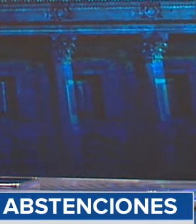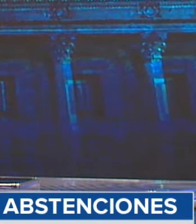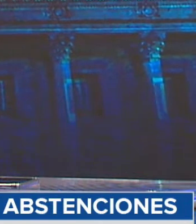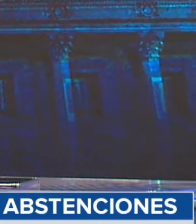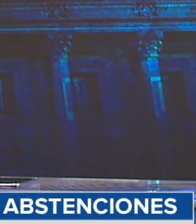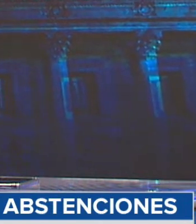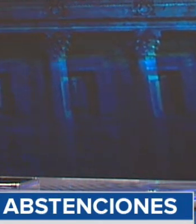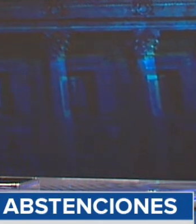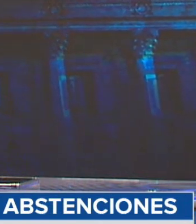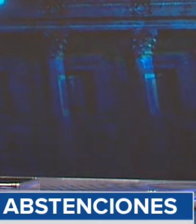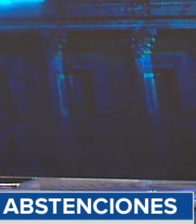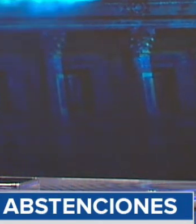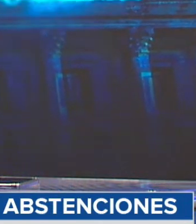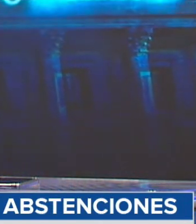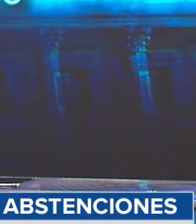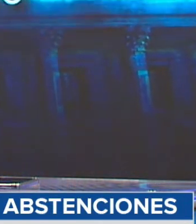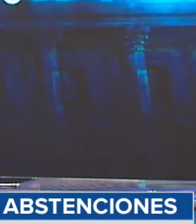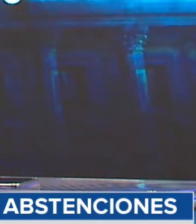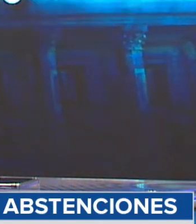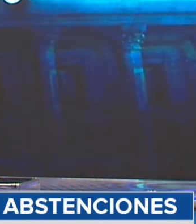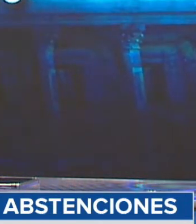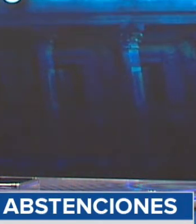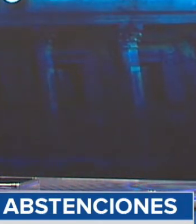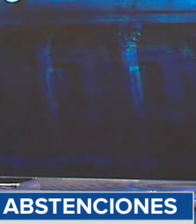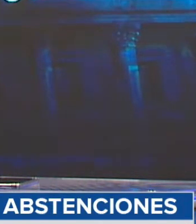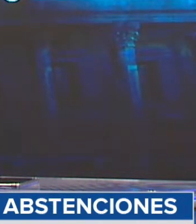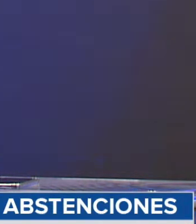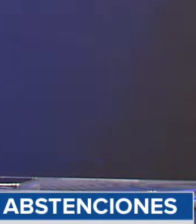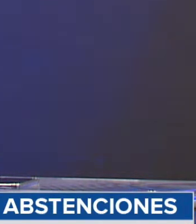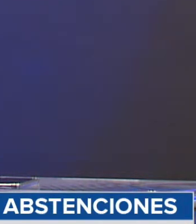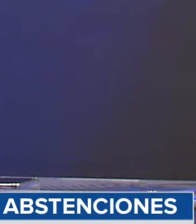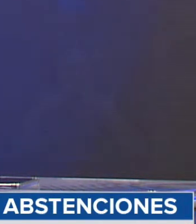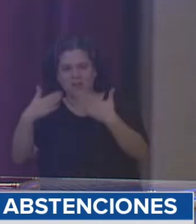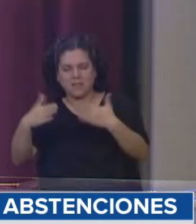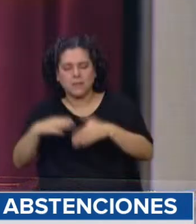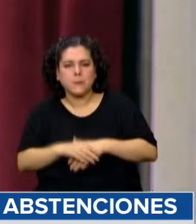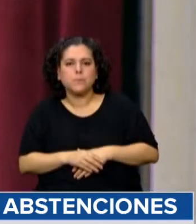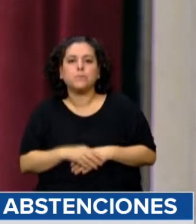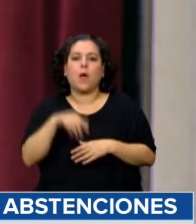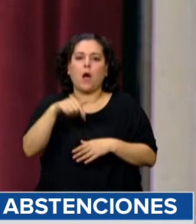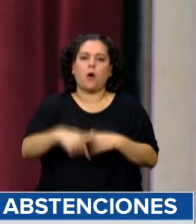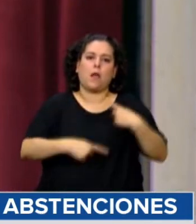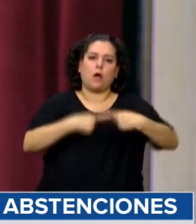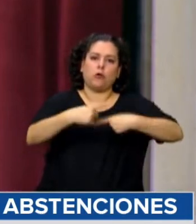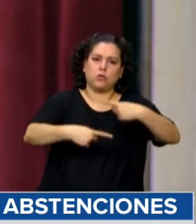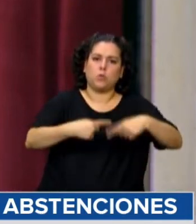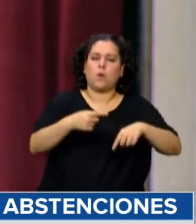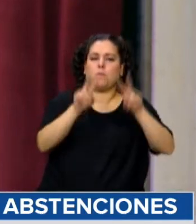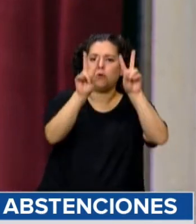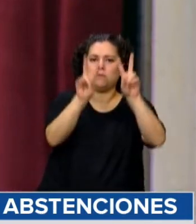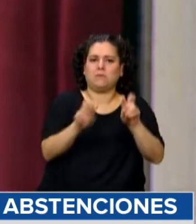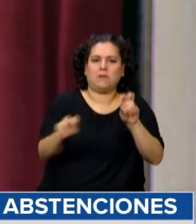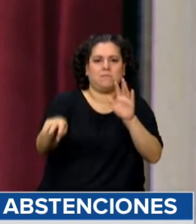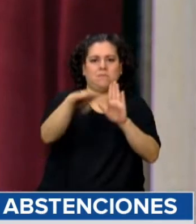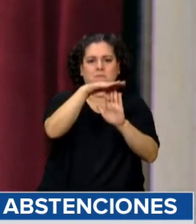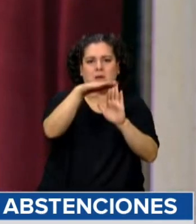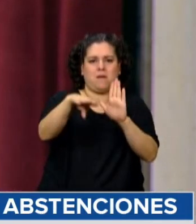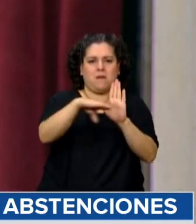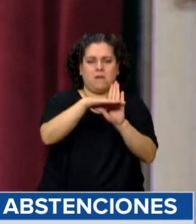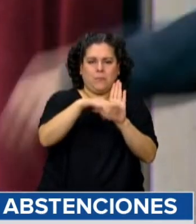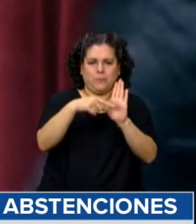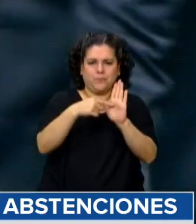este tema y vamos a ver cómo fue y en qué consistió. Vamos a continuar con el tratamiento que